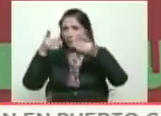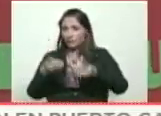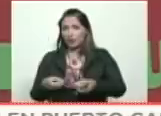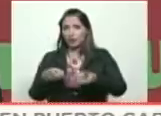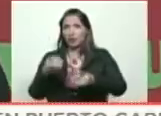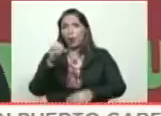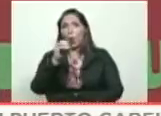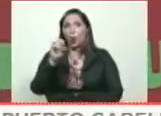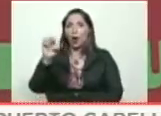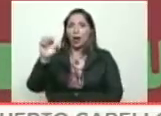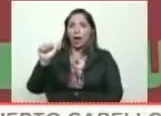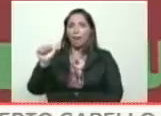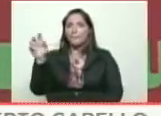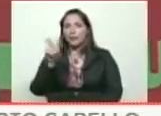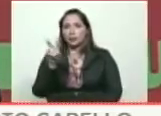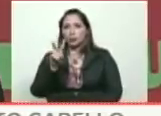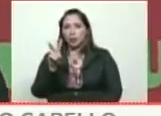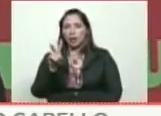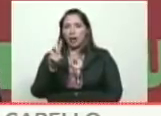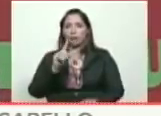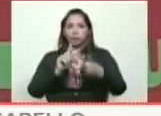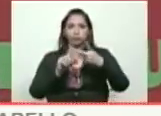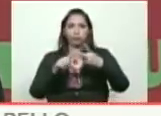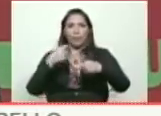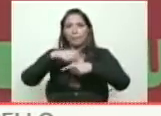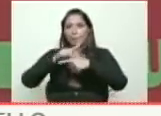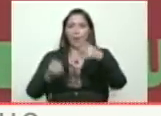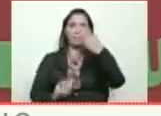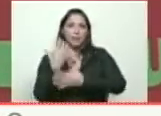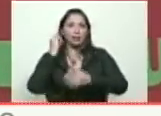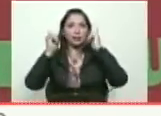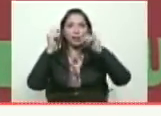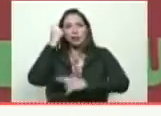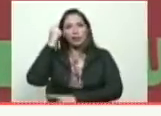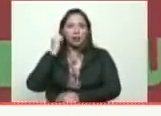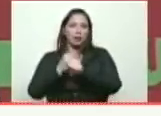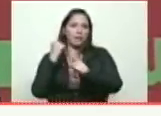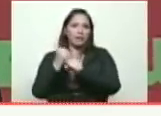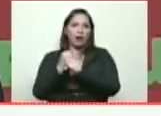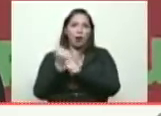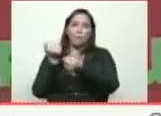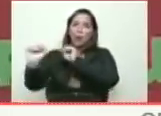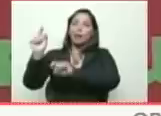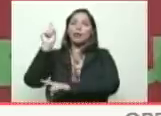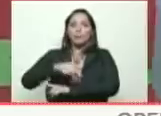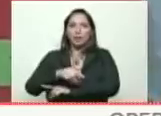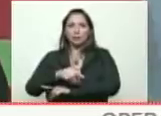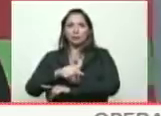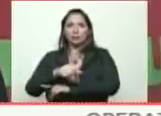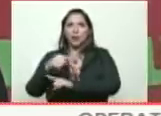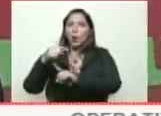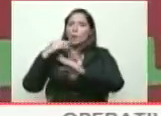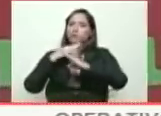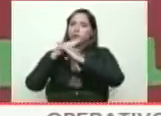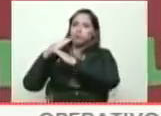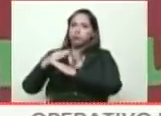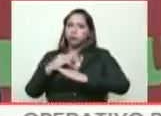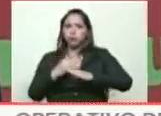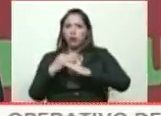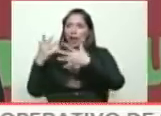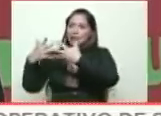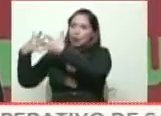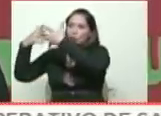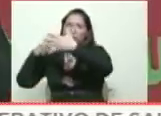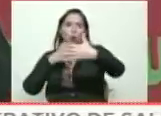Americanos y la segunda para el día 1 de mayo para conmemorar el Día del Trabajador. Rechazaron también las sanciones de Estados Unidos contra el